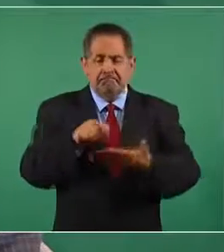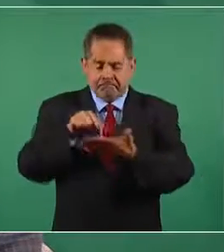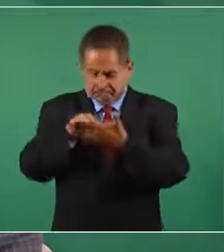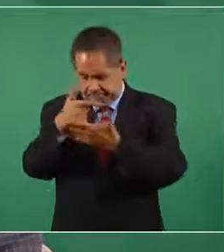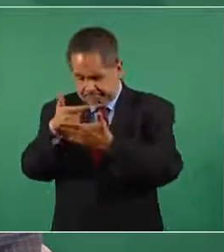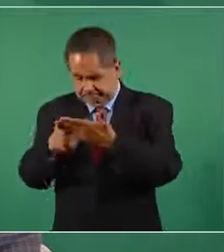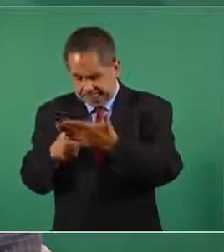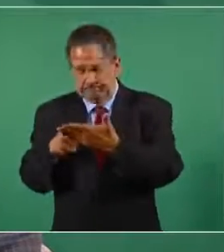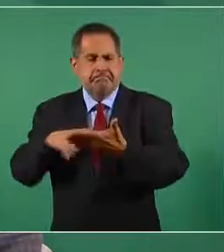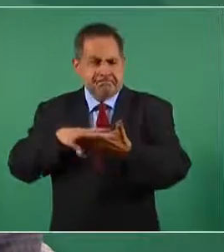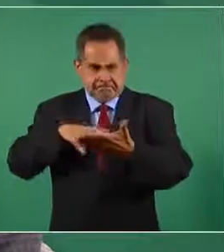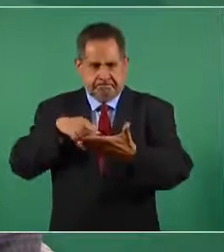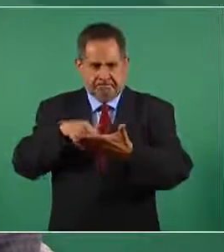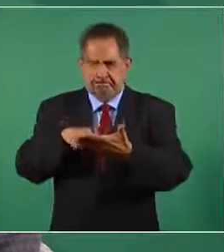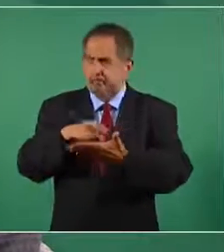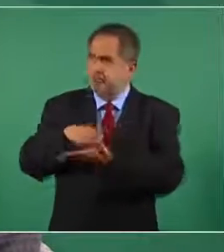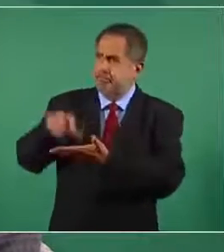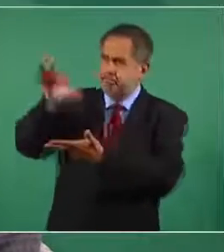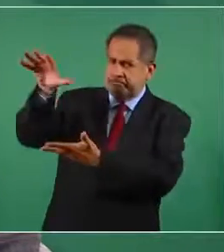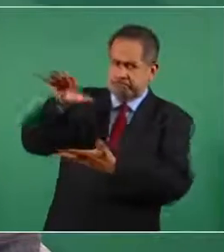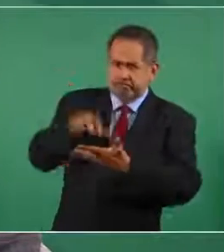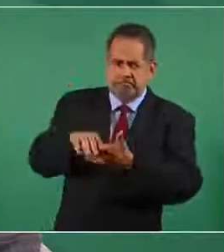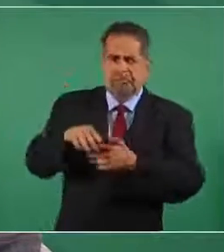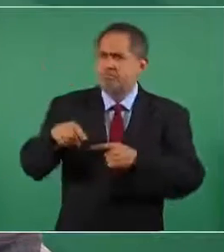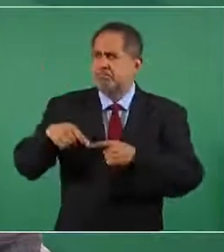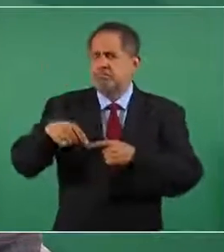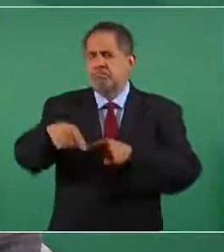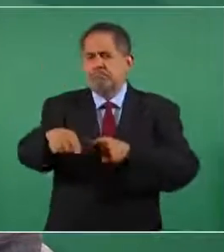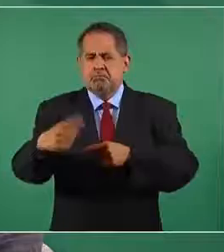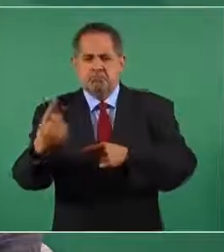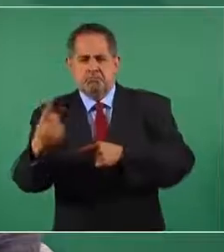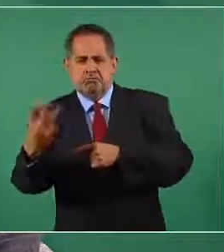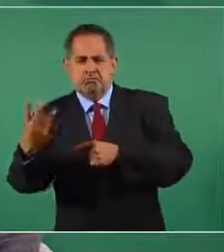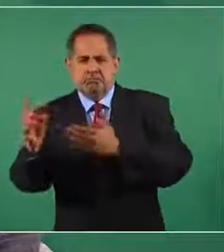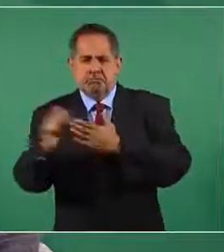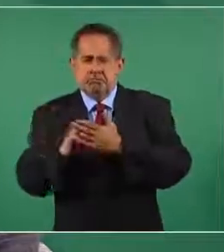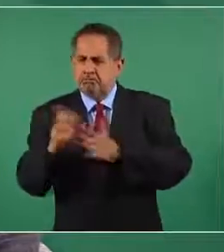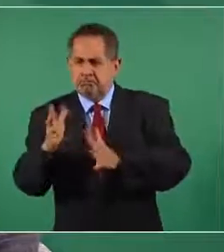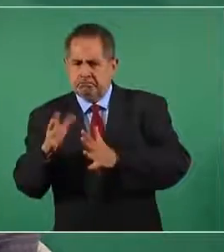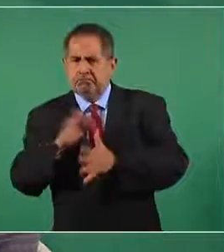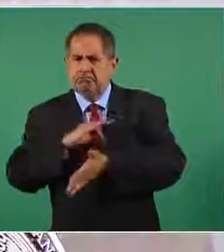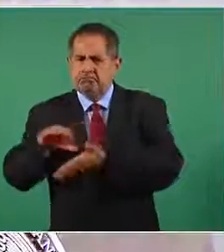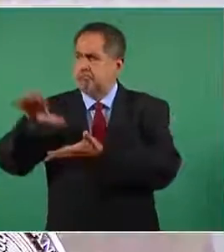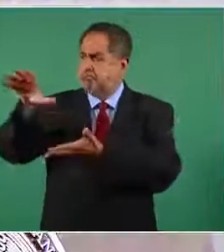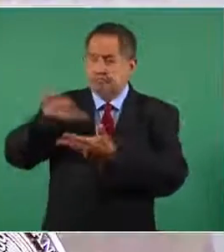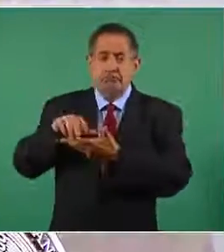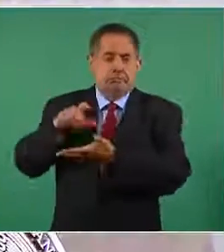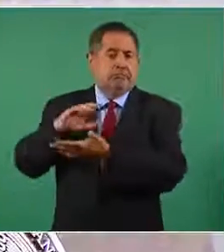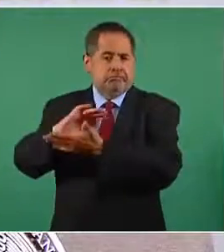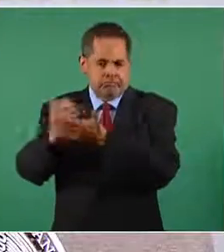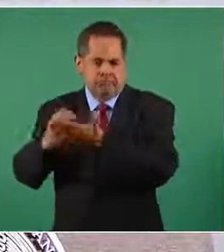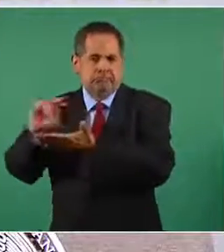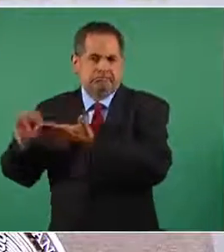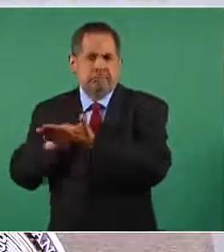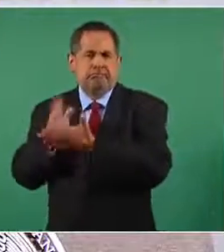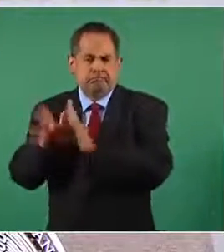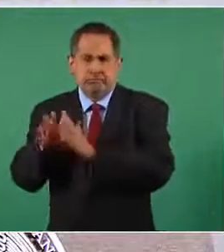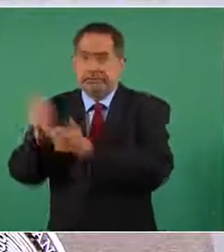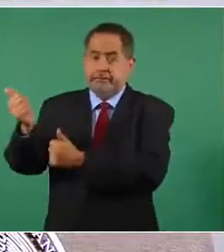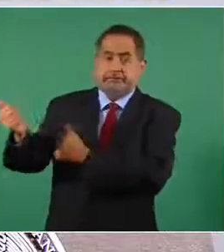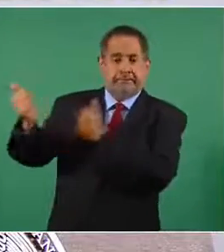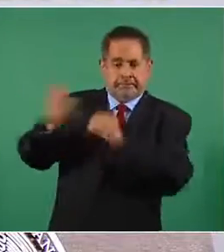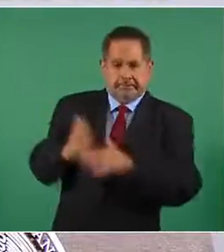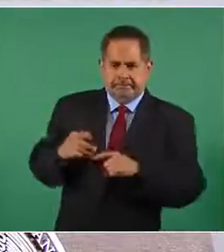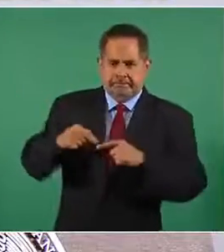las adquisiciones para 1 a 3 meses sin tener las adquisiciones ya están logradas, pero para la llegada de